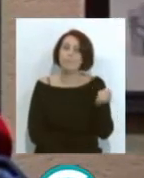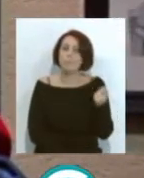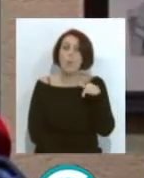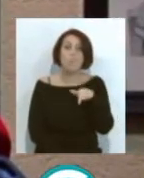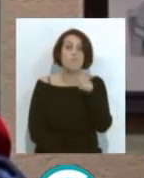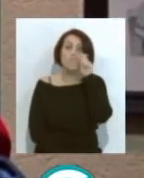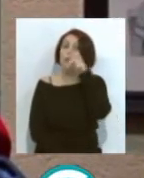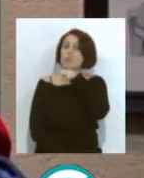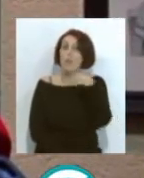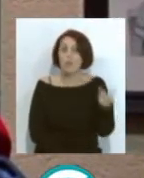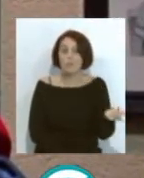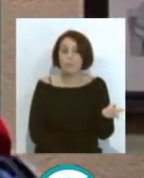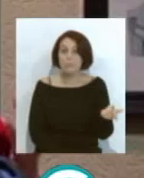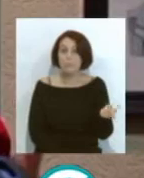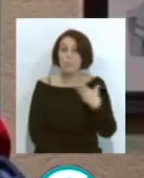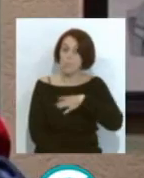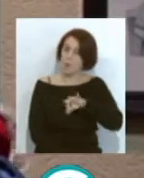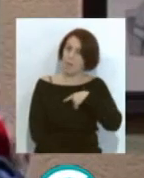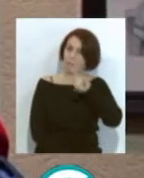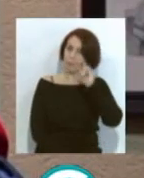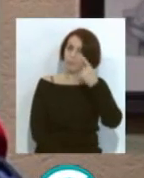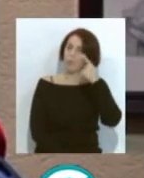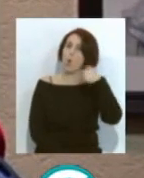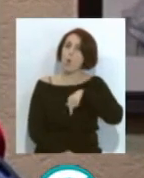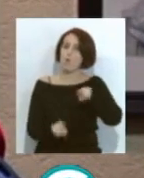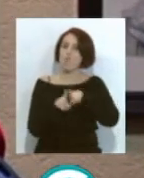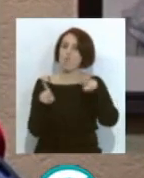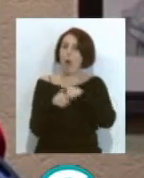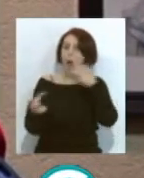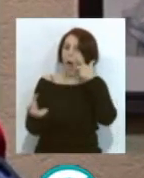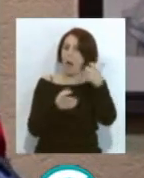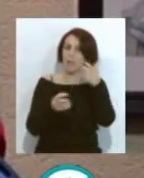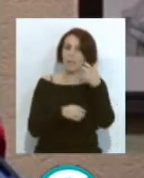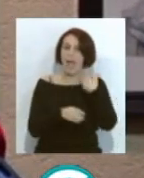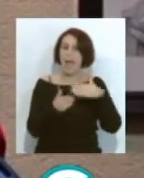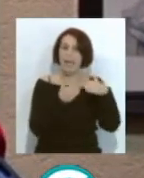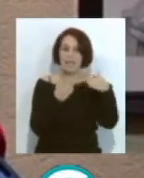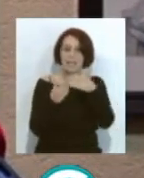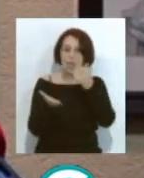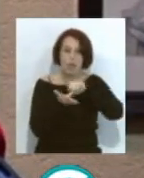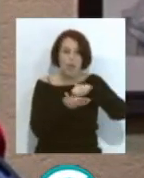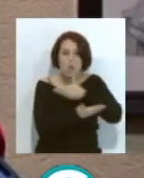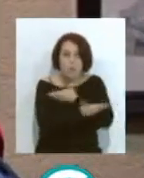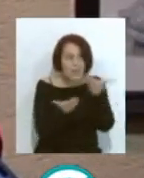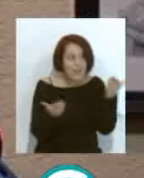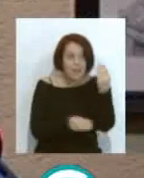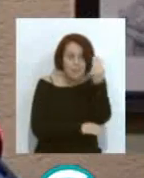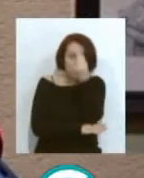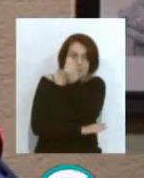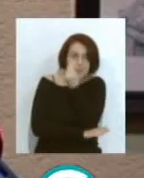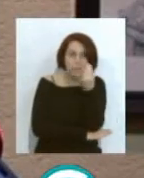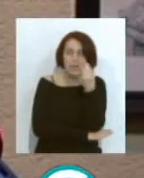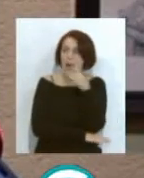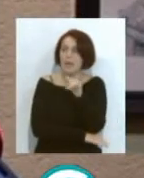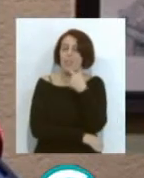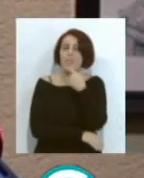un museo, podían encontrar una obra de arte en cualquier esquina de la ciudad. Decía así